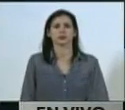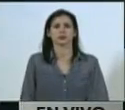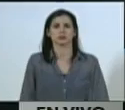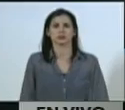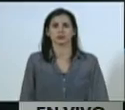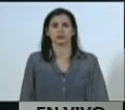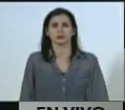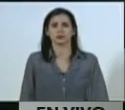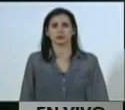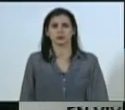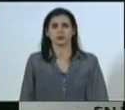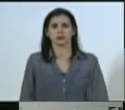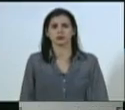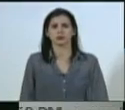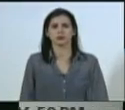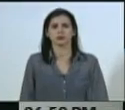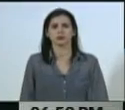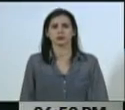non-OPEC in